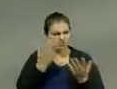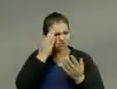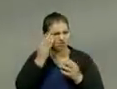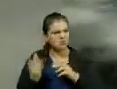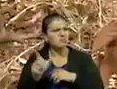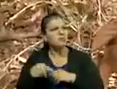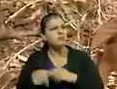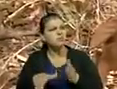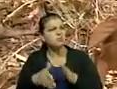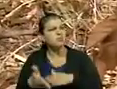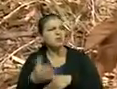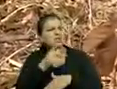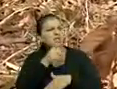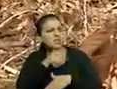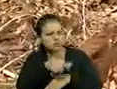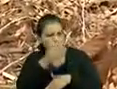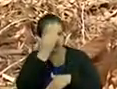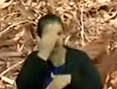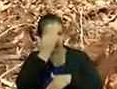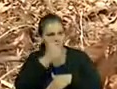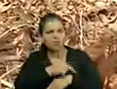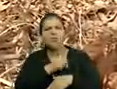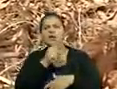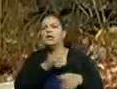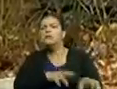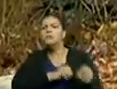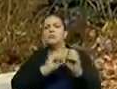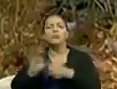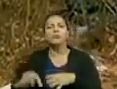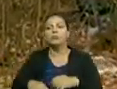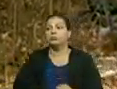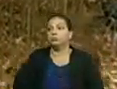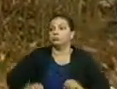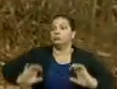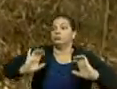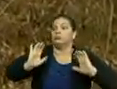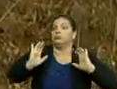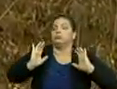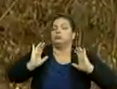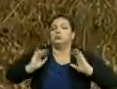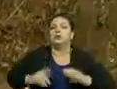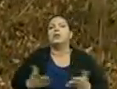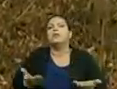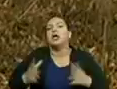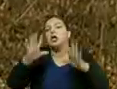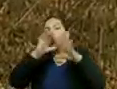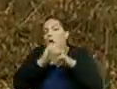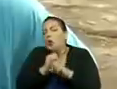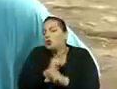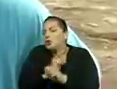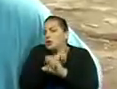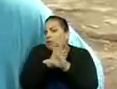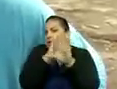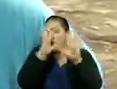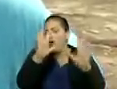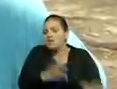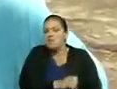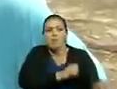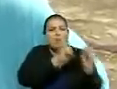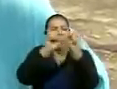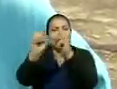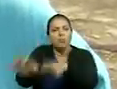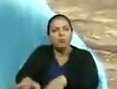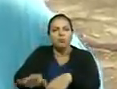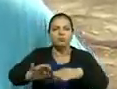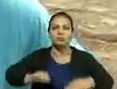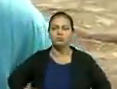quiénes dejaron los huesos. No descartan que haya sido en la noche o madrugada. Entonces ya, sí, ahí está la